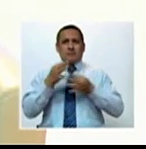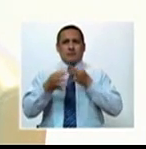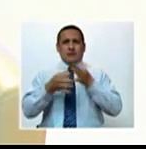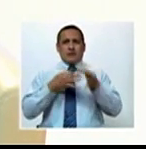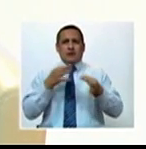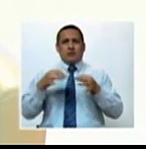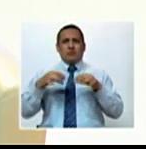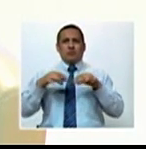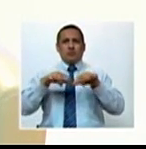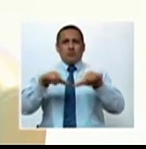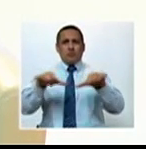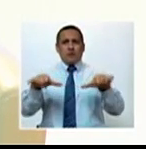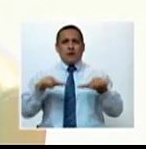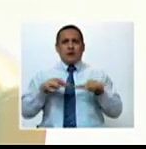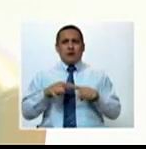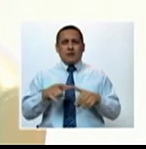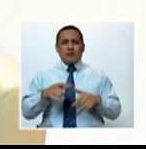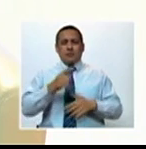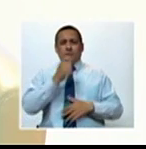está modificando,